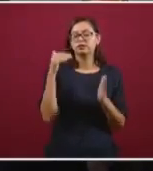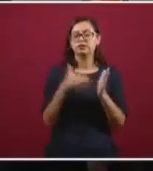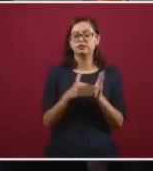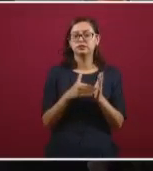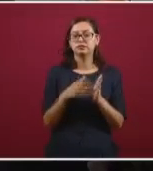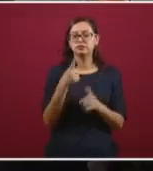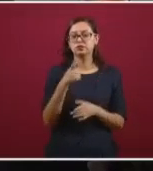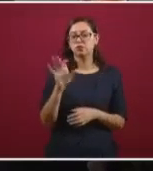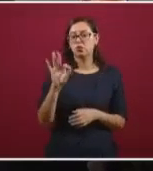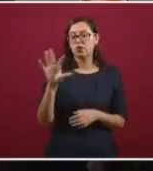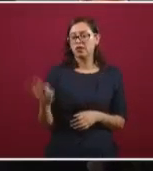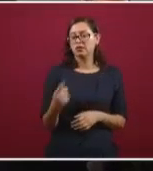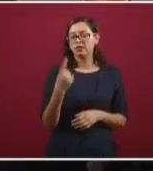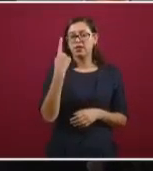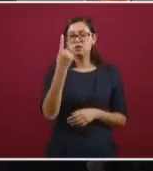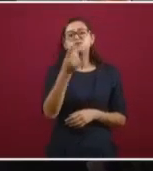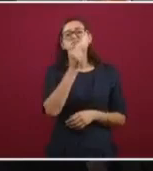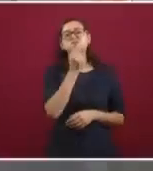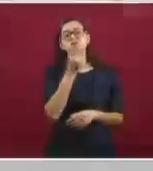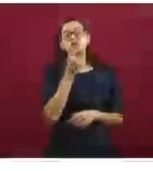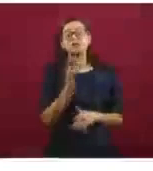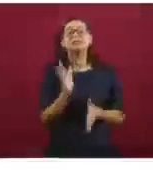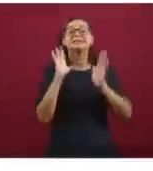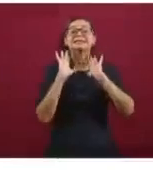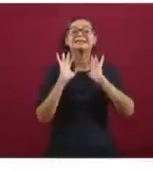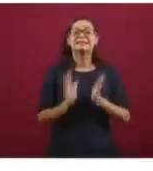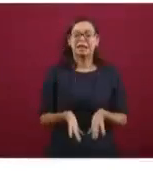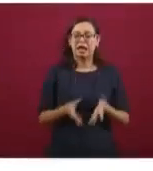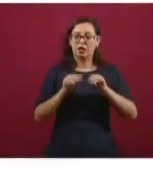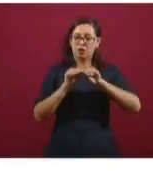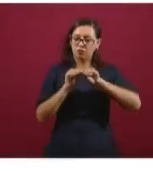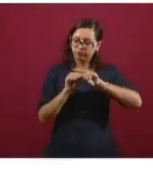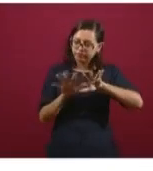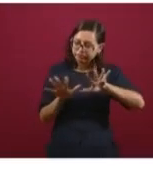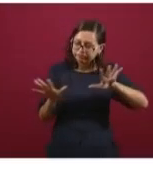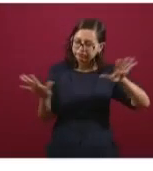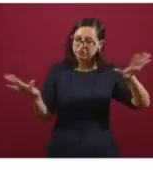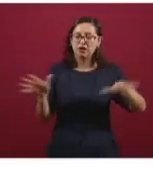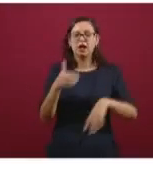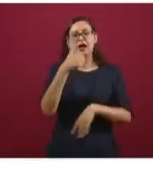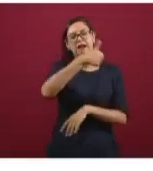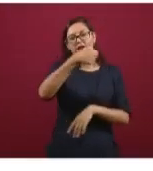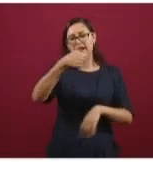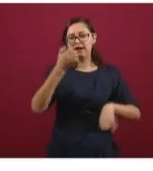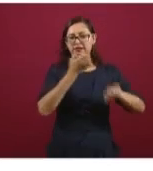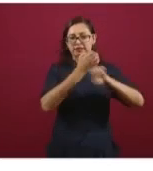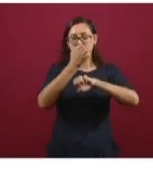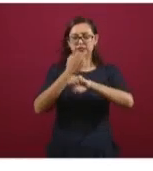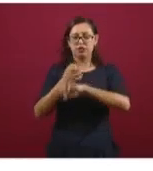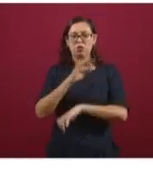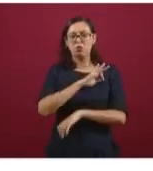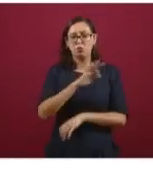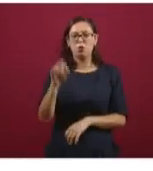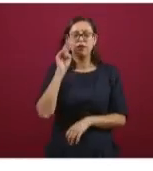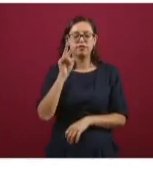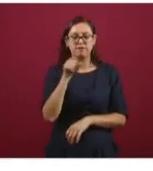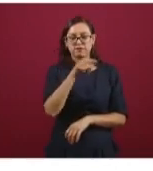56.191 elementos con los en cada uno de los estados, como se muestra en la gráfica y como